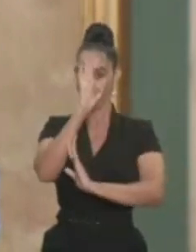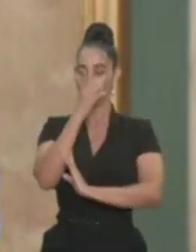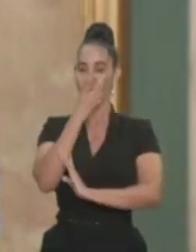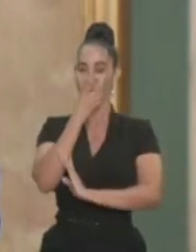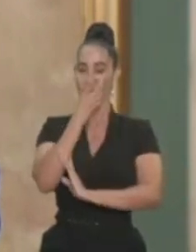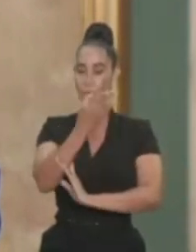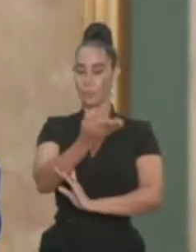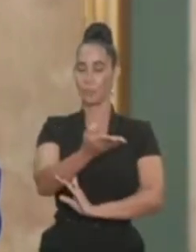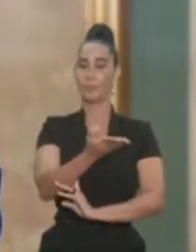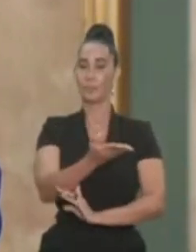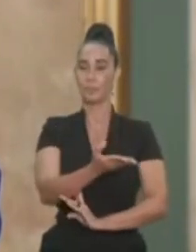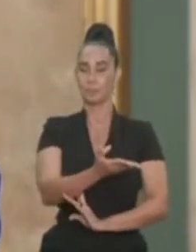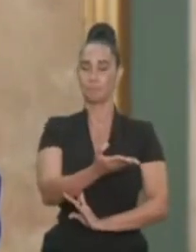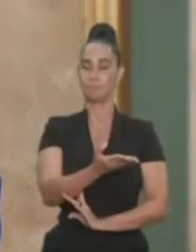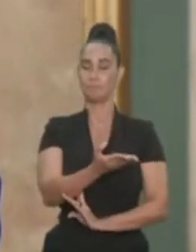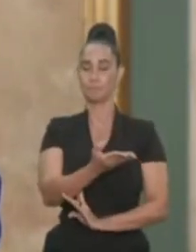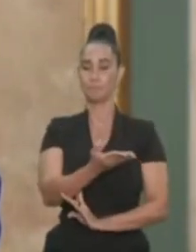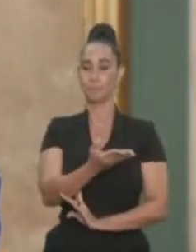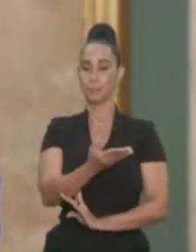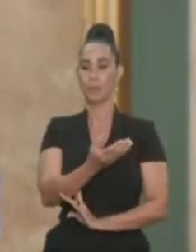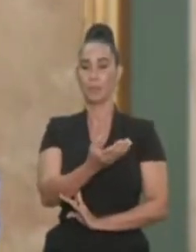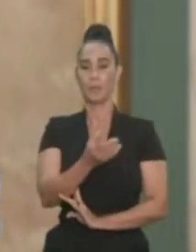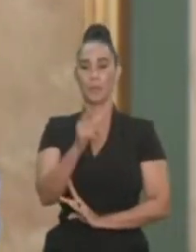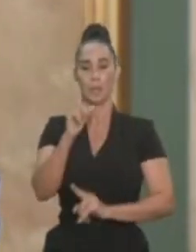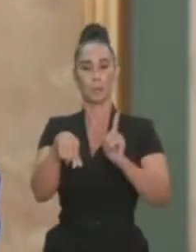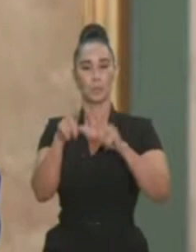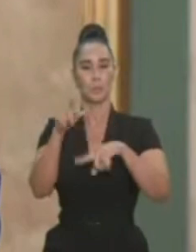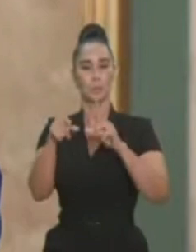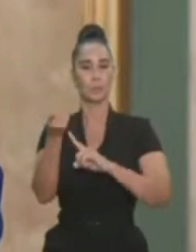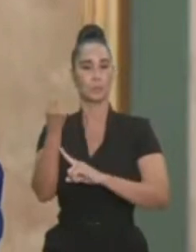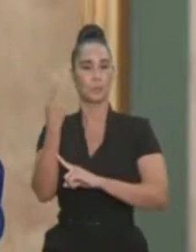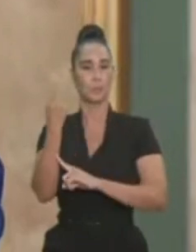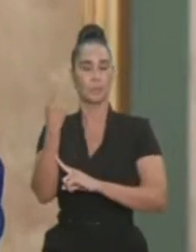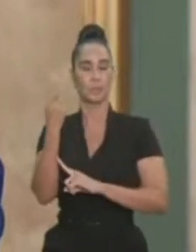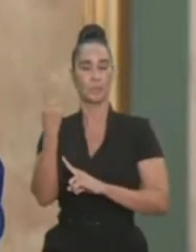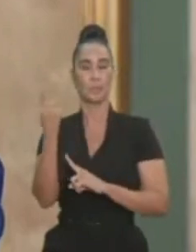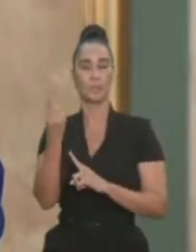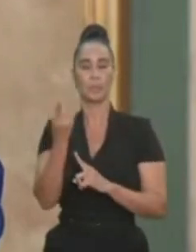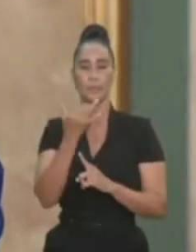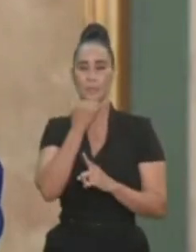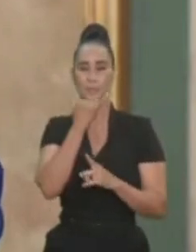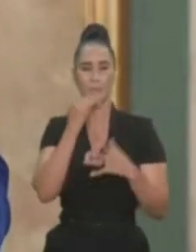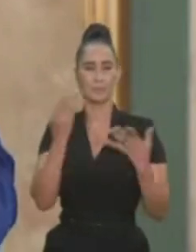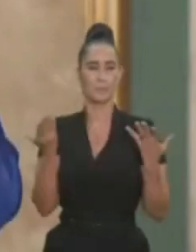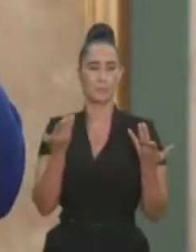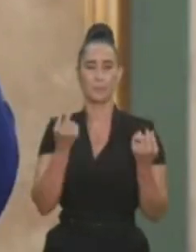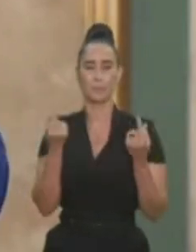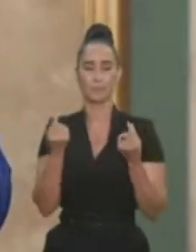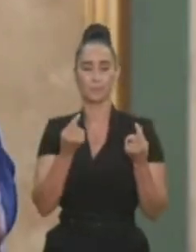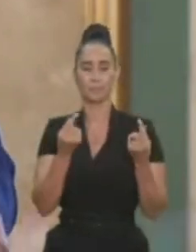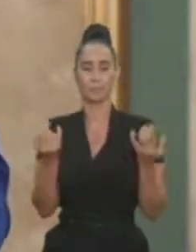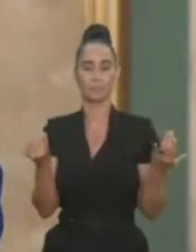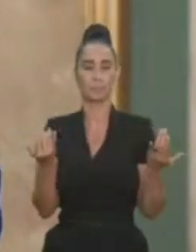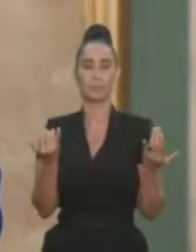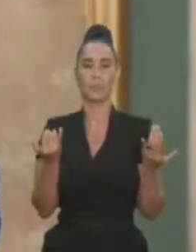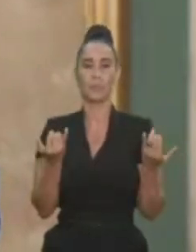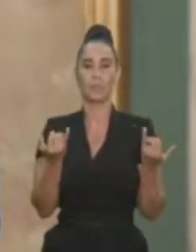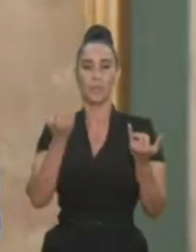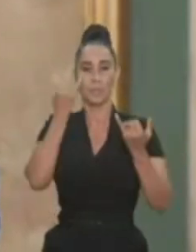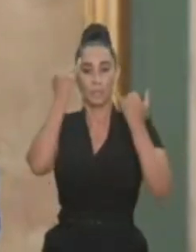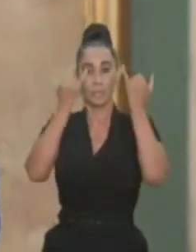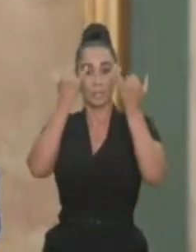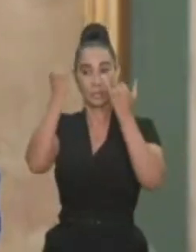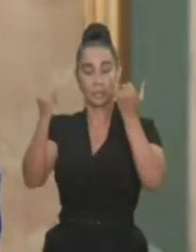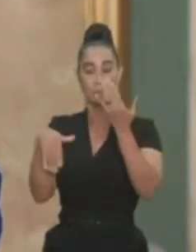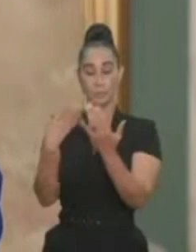Dominicana, y porque muchos no entendieron que la idea con que él y que nosotros